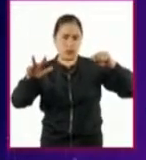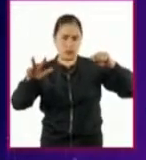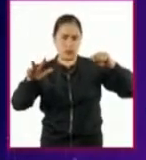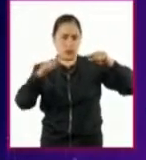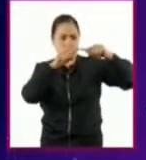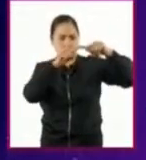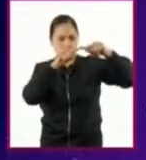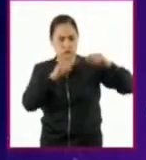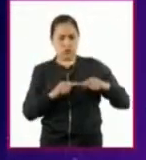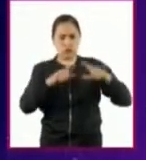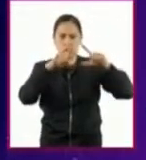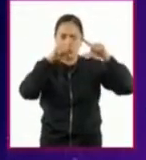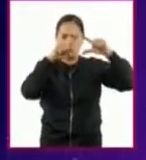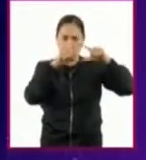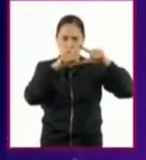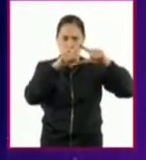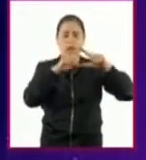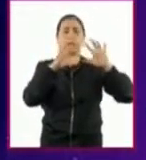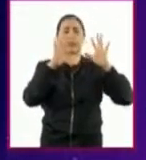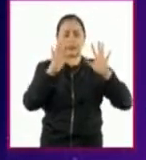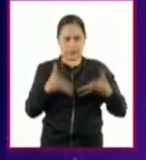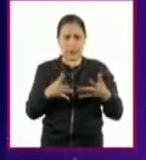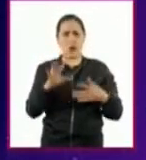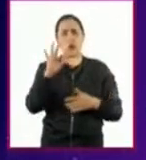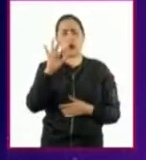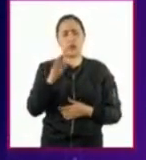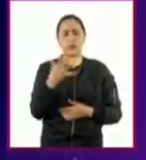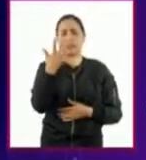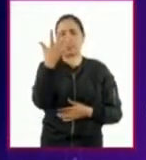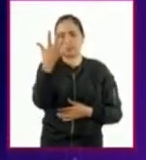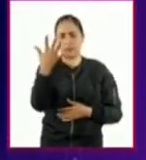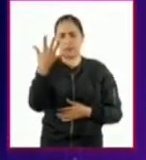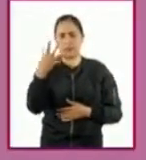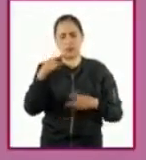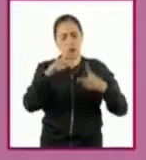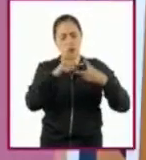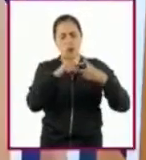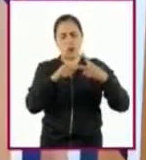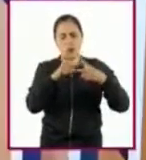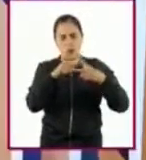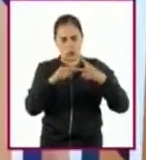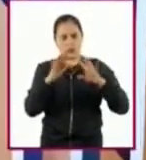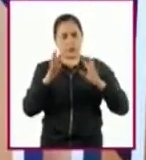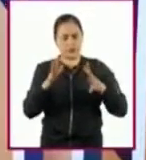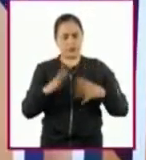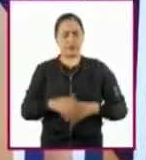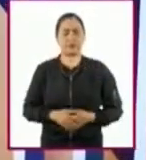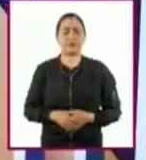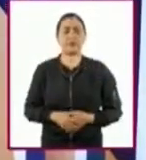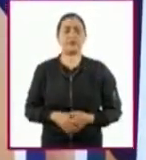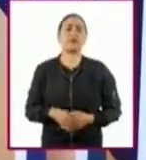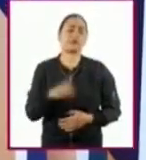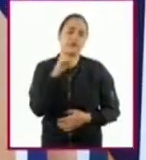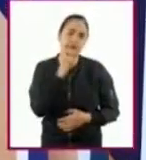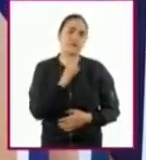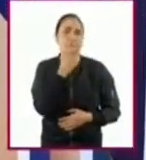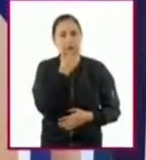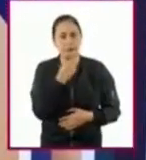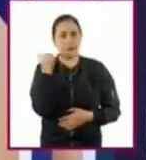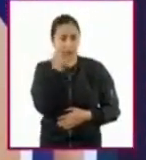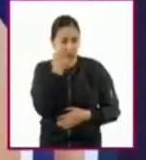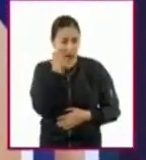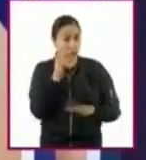triángulo, formando un segundo ángulo de 45 grados. Ahora, alumnas y alumnos, ya tienen